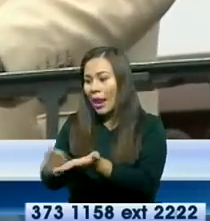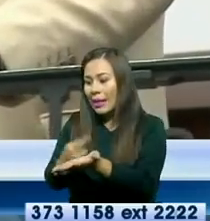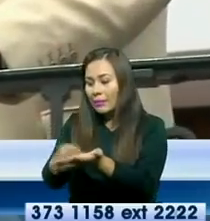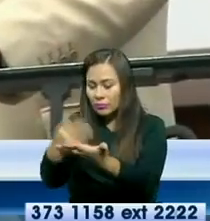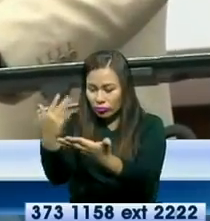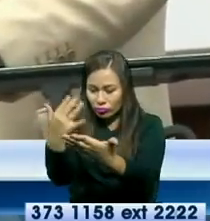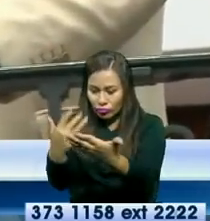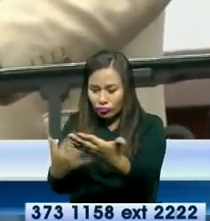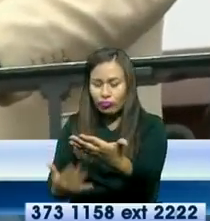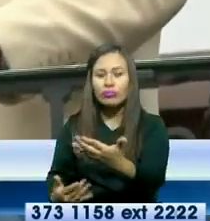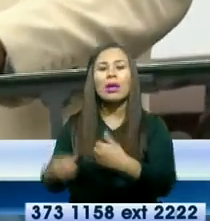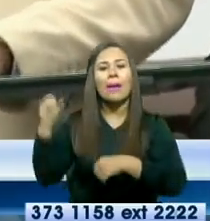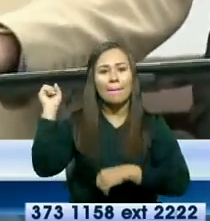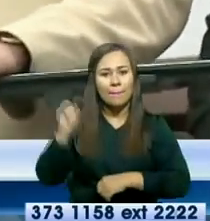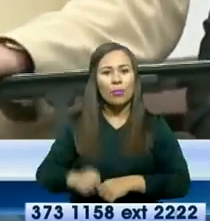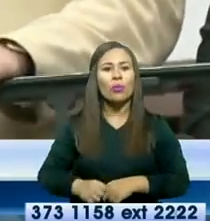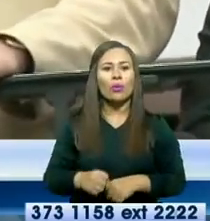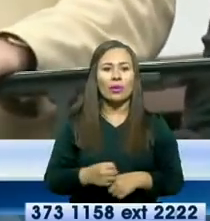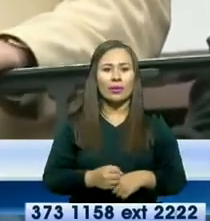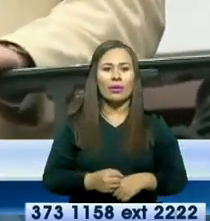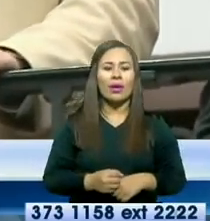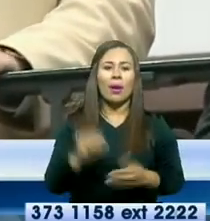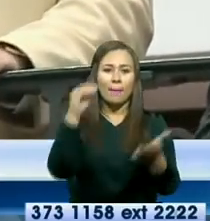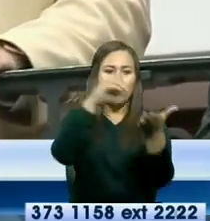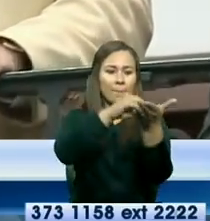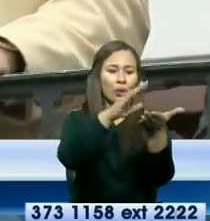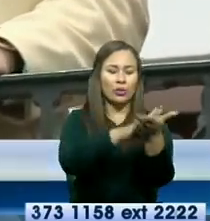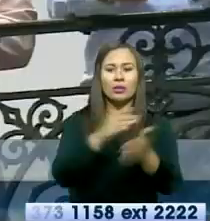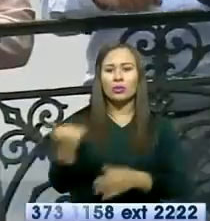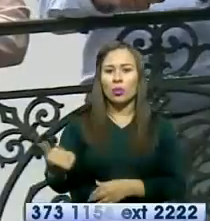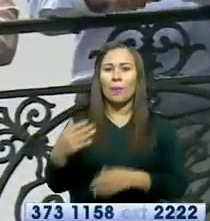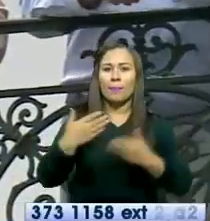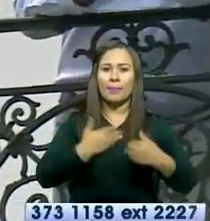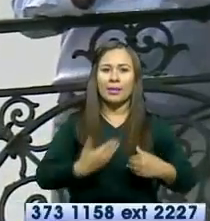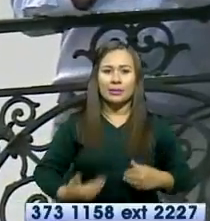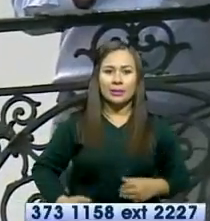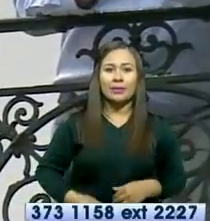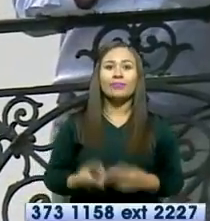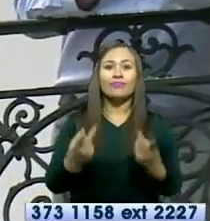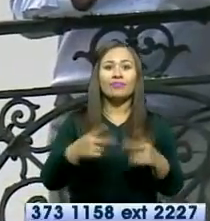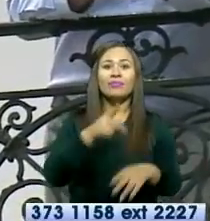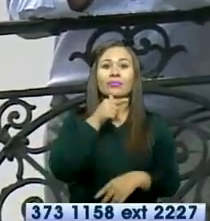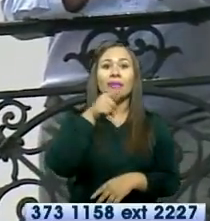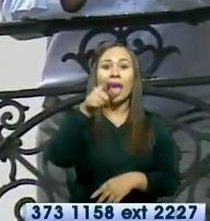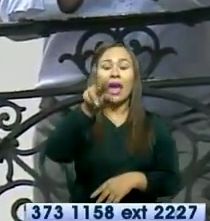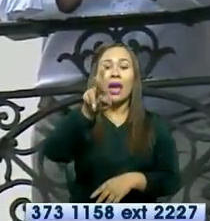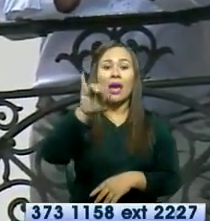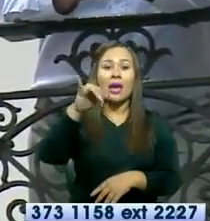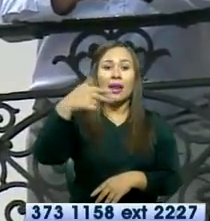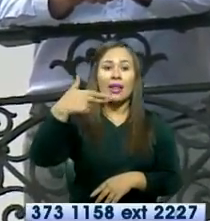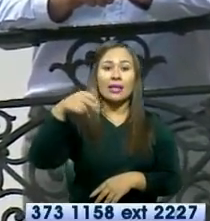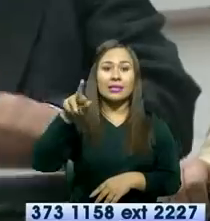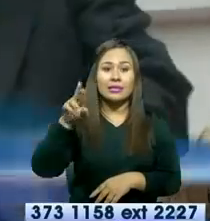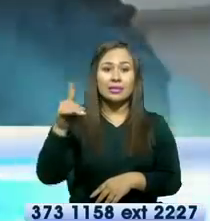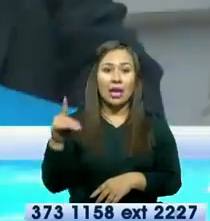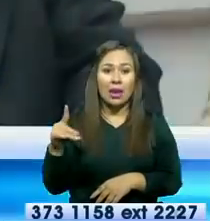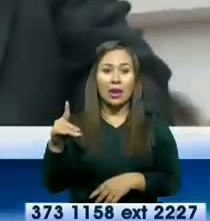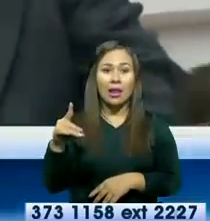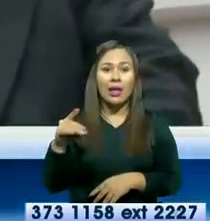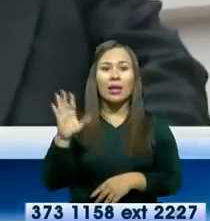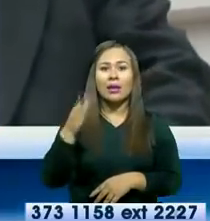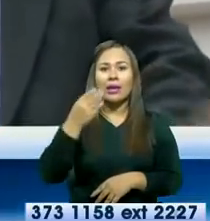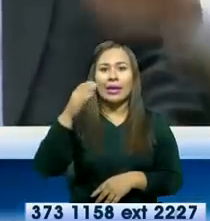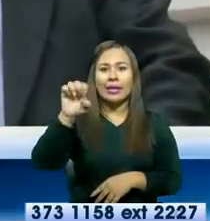su ejecútese nuevamente a la presidencia de la República. Evento en el cual Richard Espinosa, presidente del Consejo Directivo del